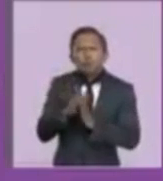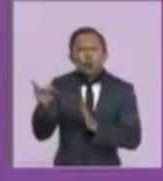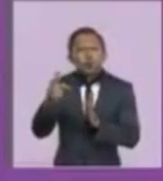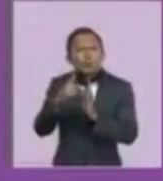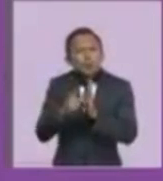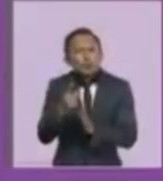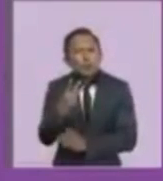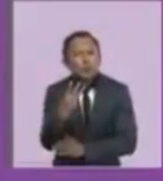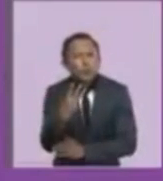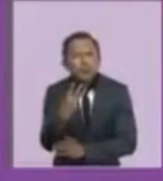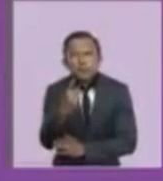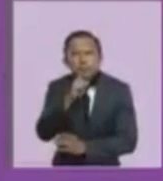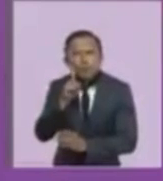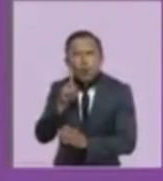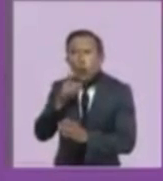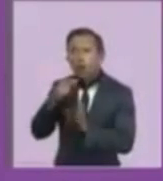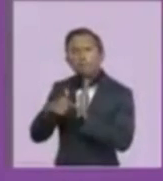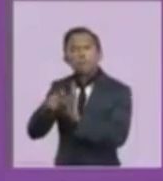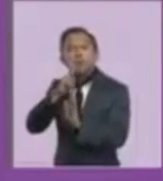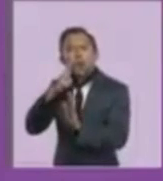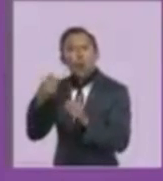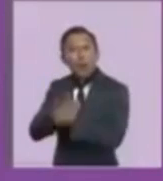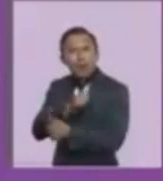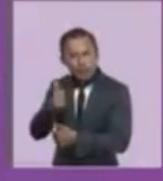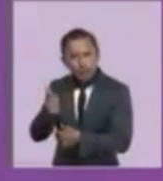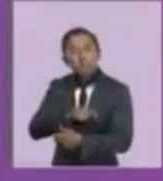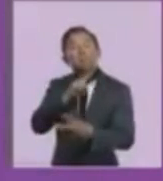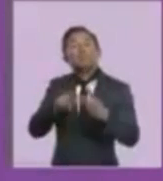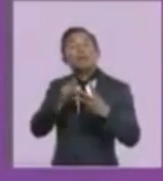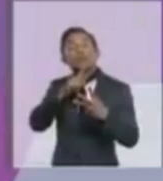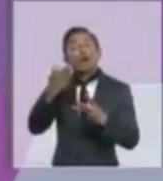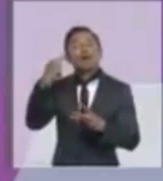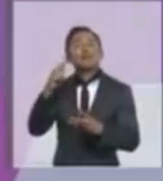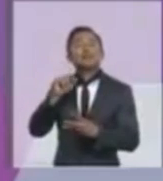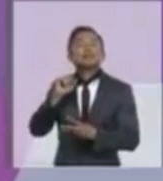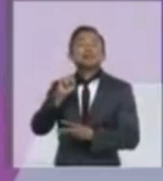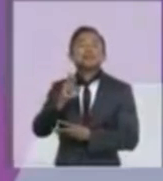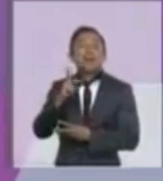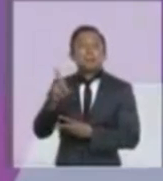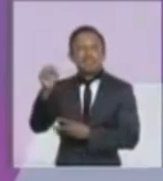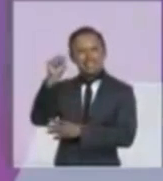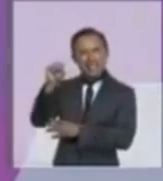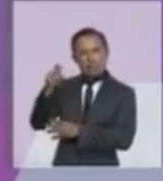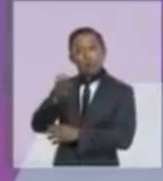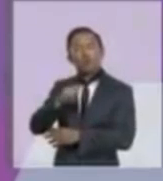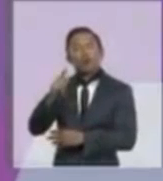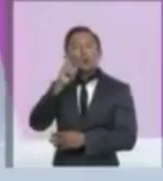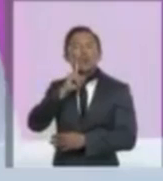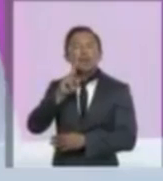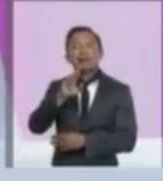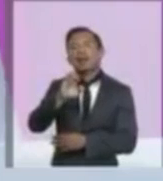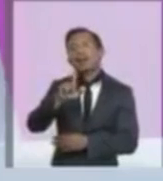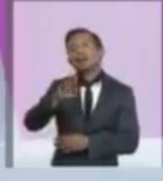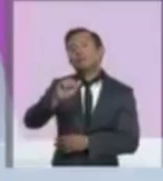departamentos? Y traiciona a los niños con el Bester Gómez Bordillo y al país con la amnistía. Sergio Sarmiento.